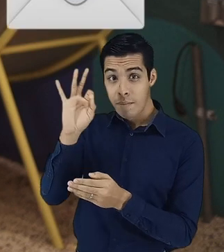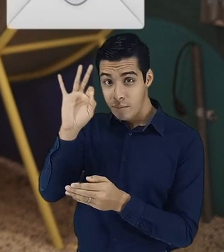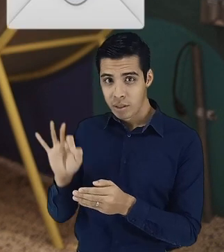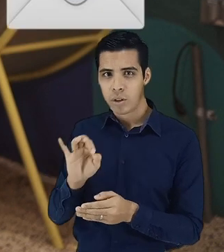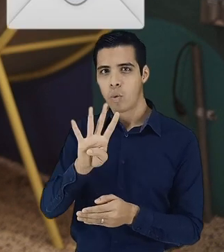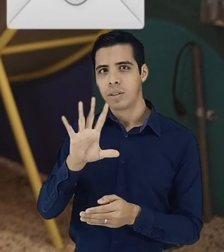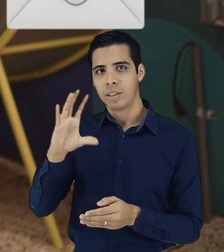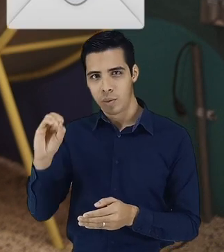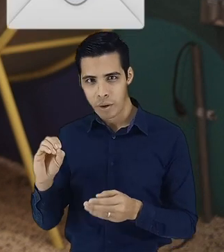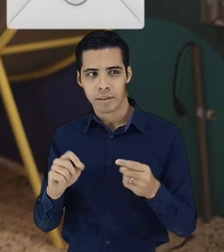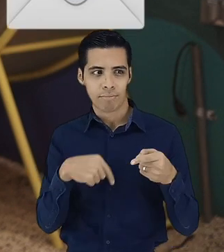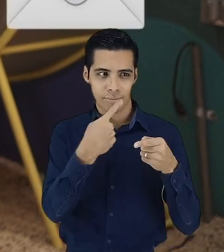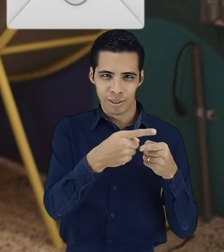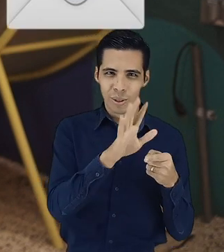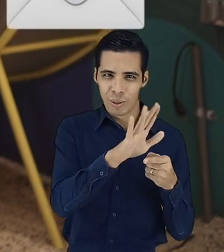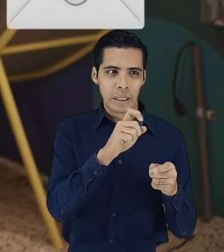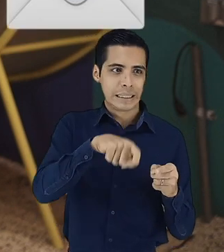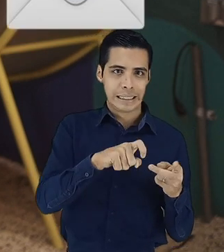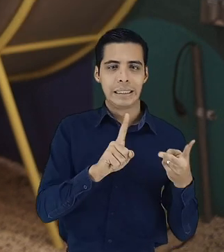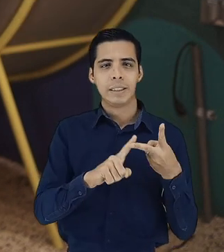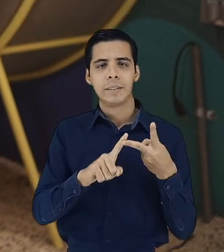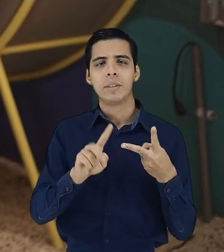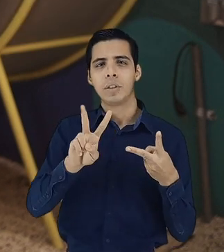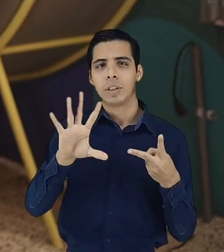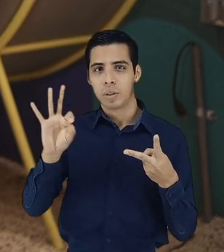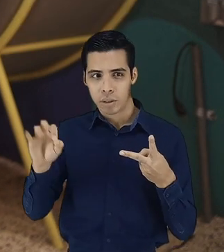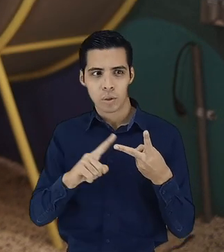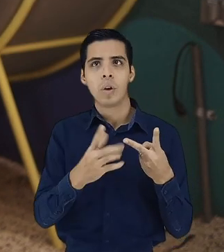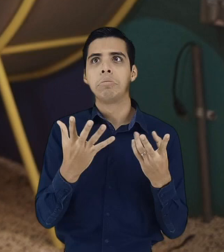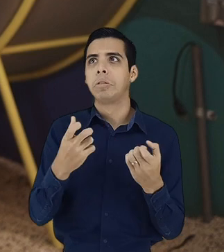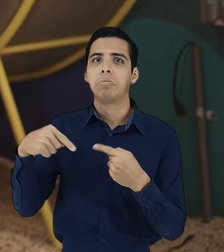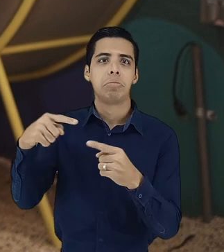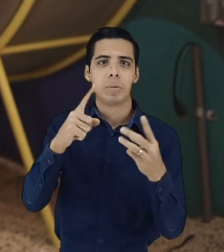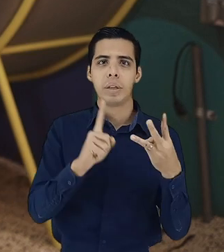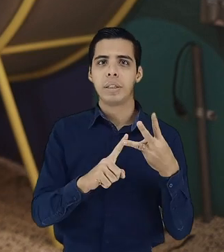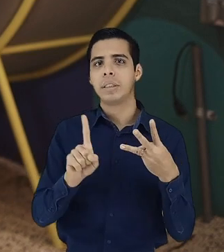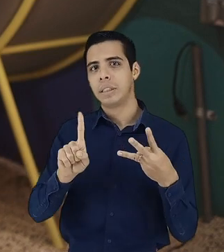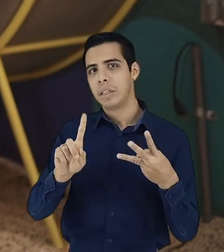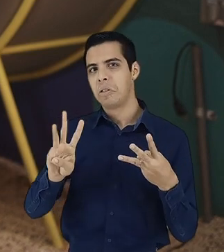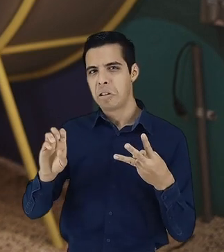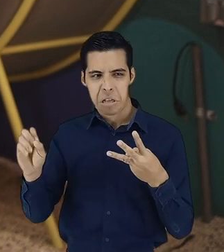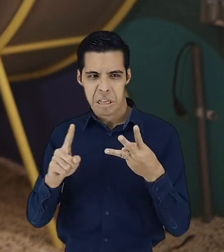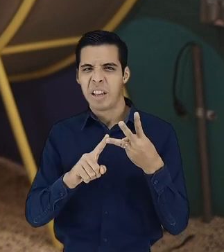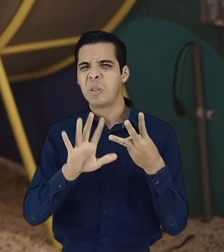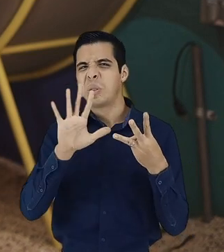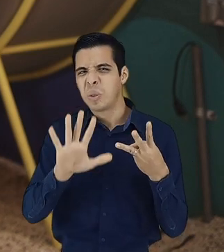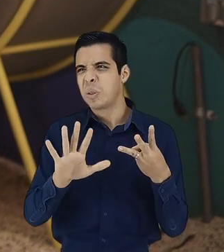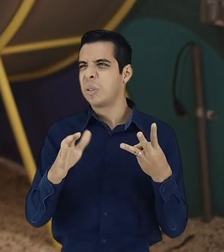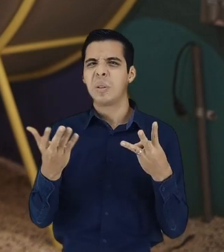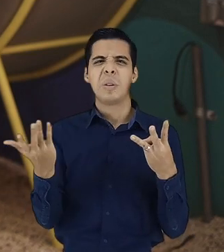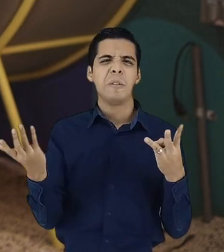y 20% tus ahorros. Y pago de deudas. Una vez tú pagas algo, lo sacas del sobre que corresponde, ya sea digital o físicamente.